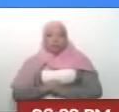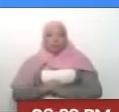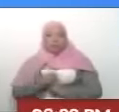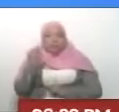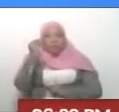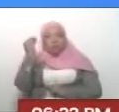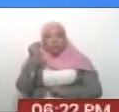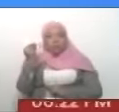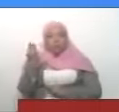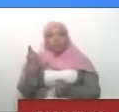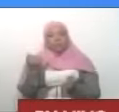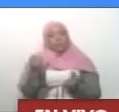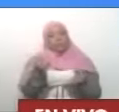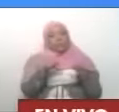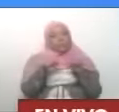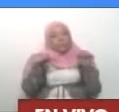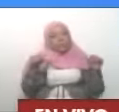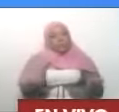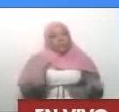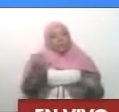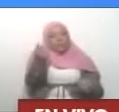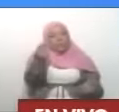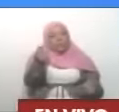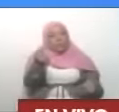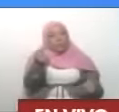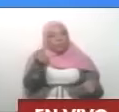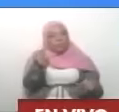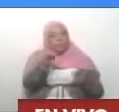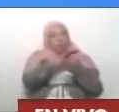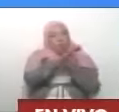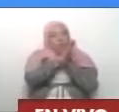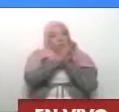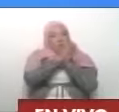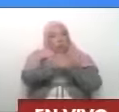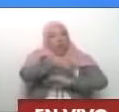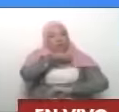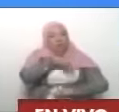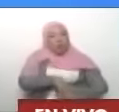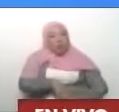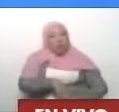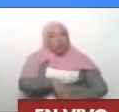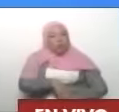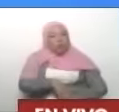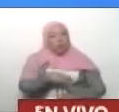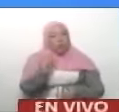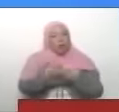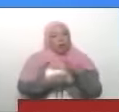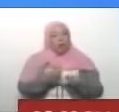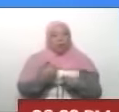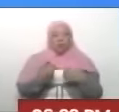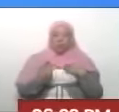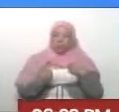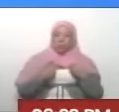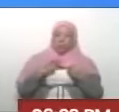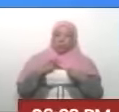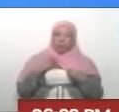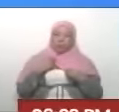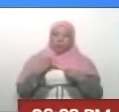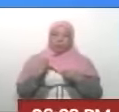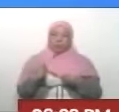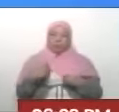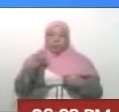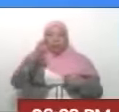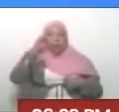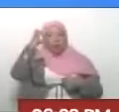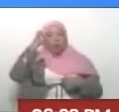ideología imperialista, colonialista, trata de borrar la historia? ¿Qué hizo el colonialismo cuando llegó de